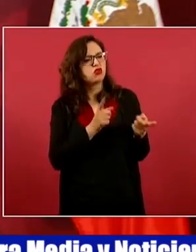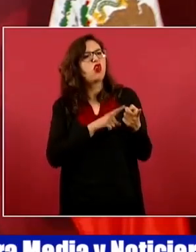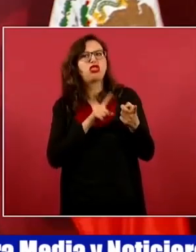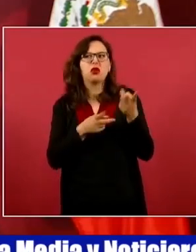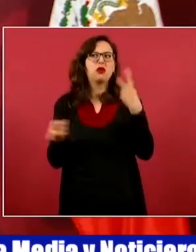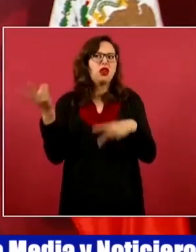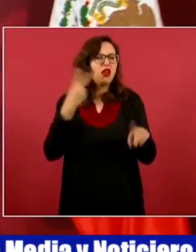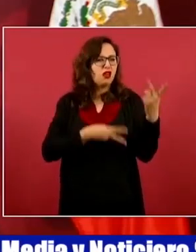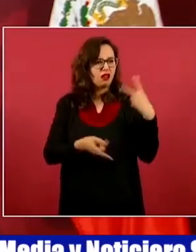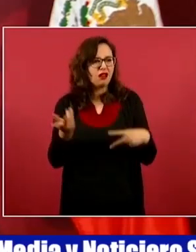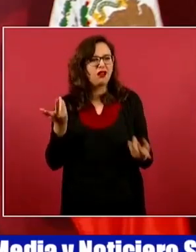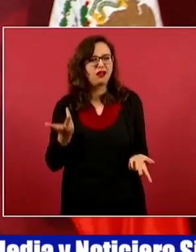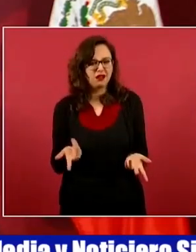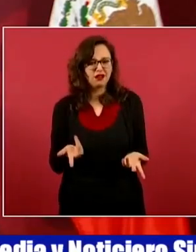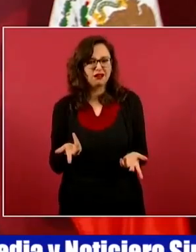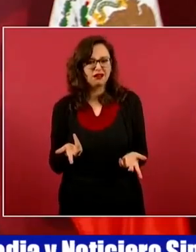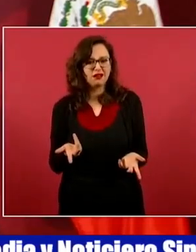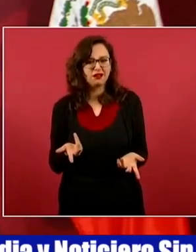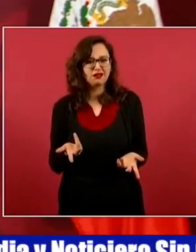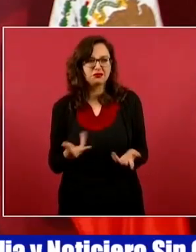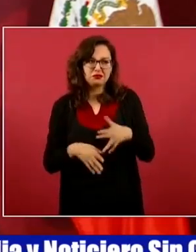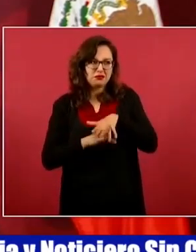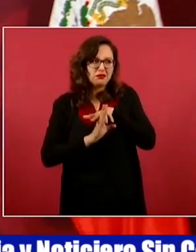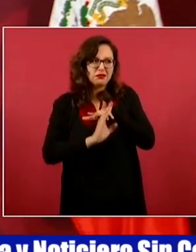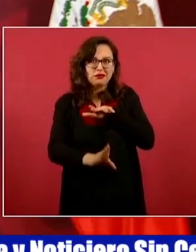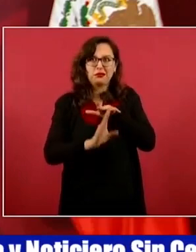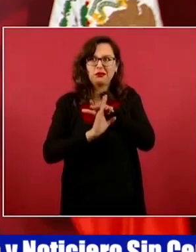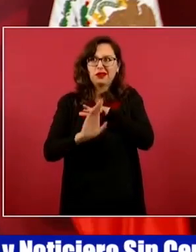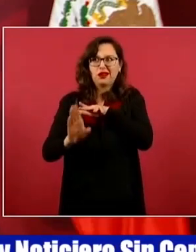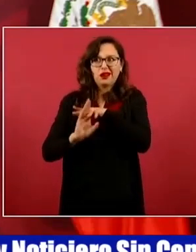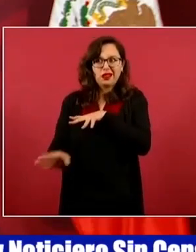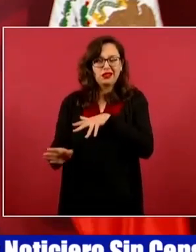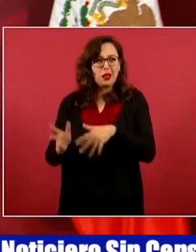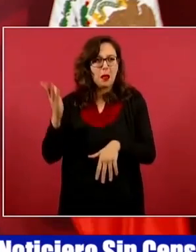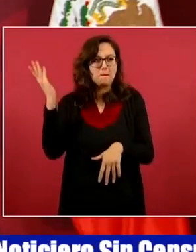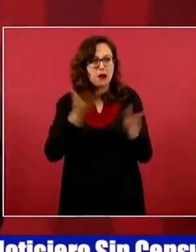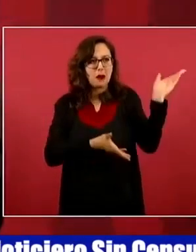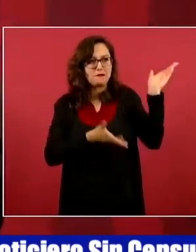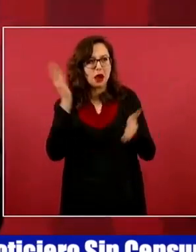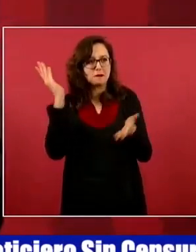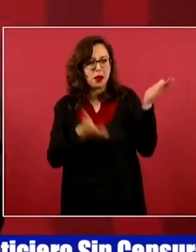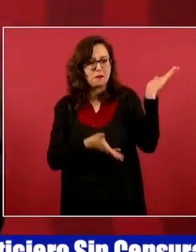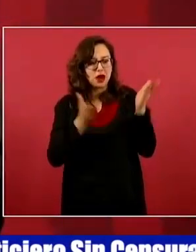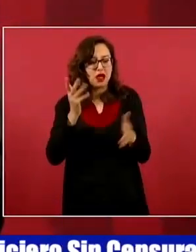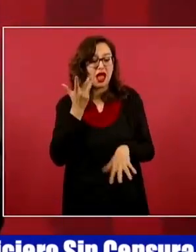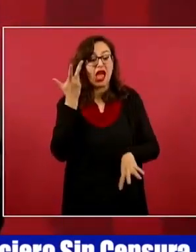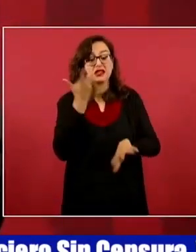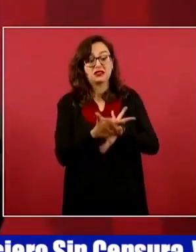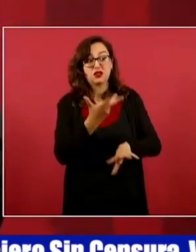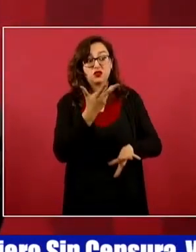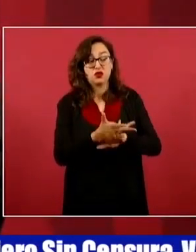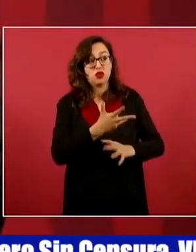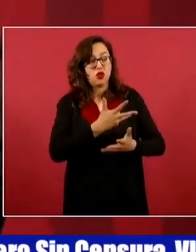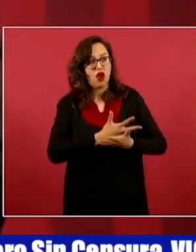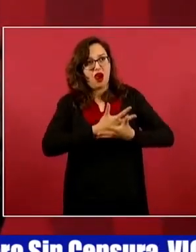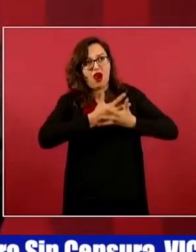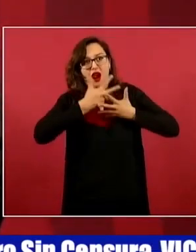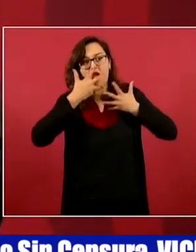es por los migrantes, Estados Unidos no sería una gran nación.